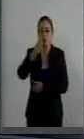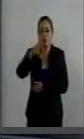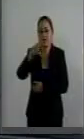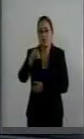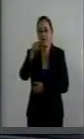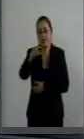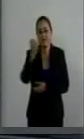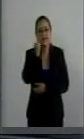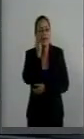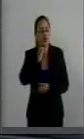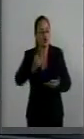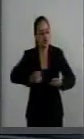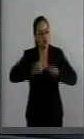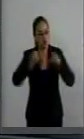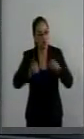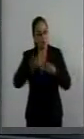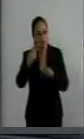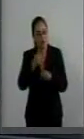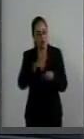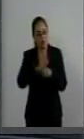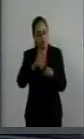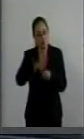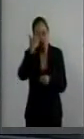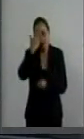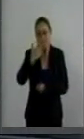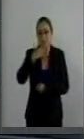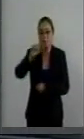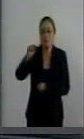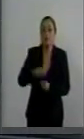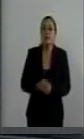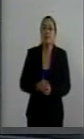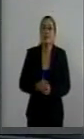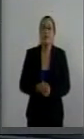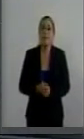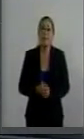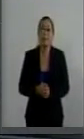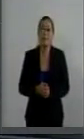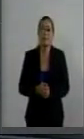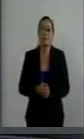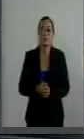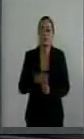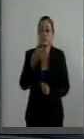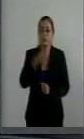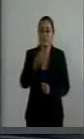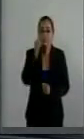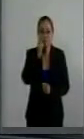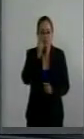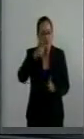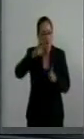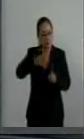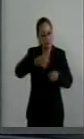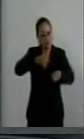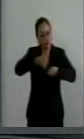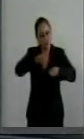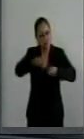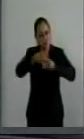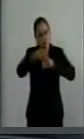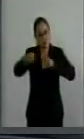senador muy joven pero muy talentoso que llevó siempre una conducción